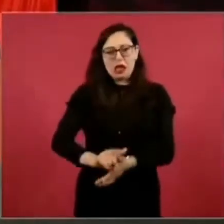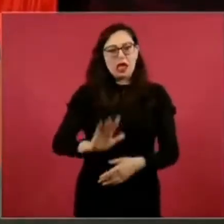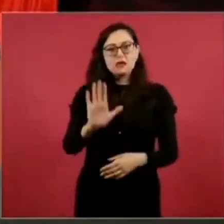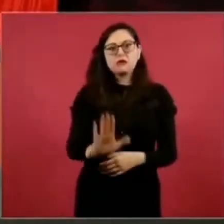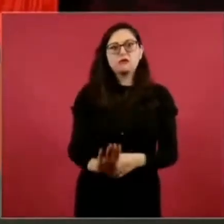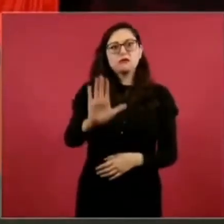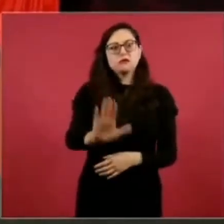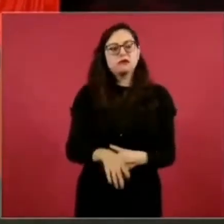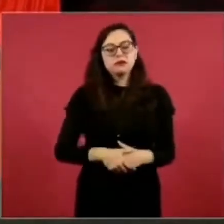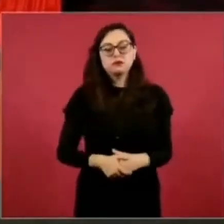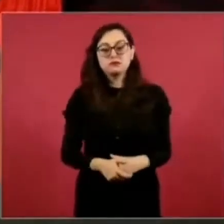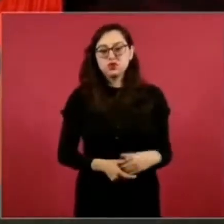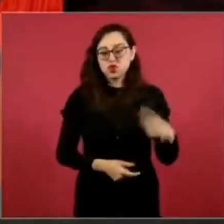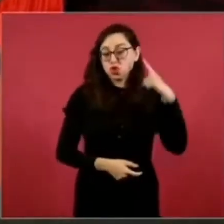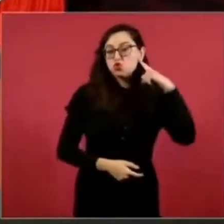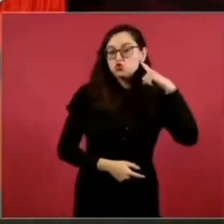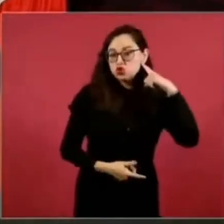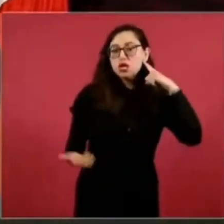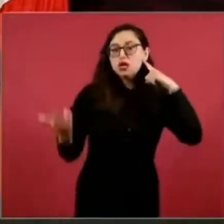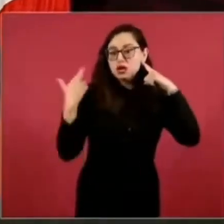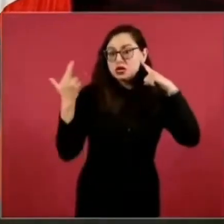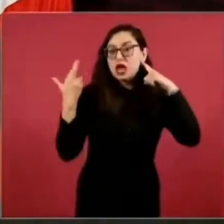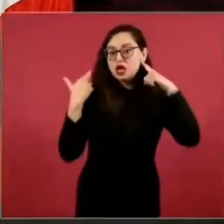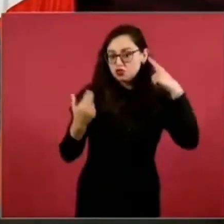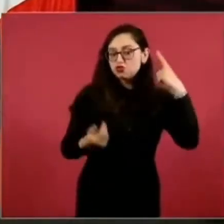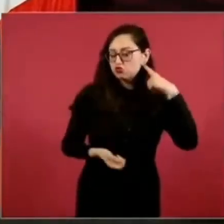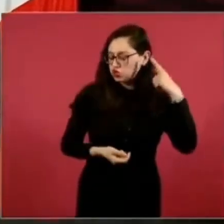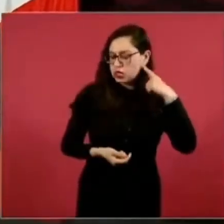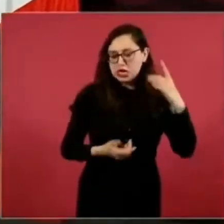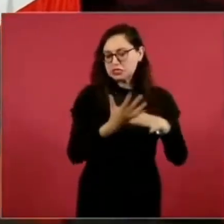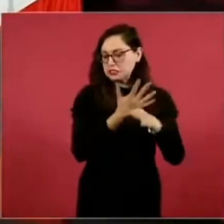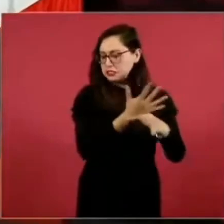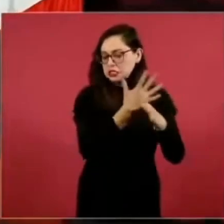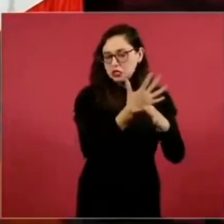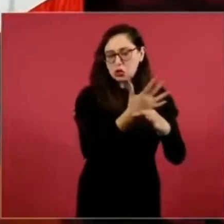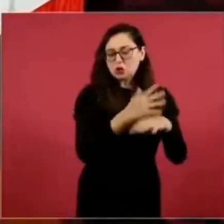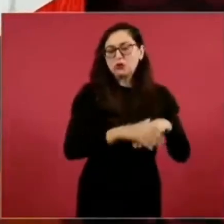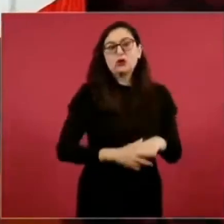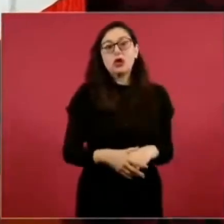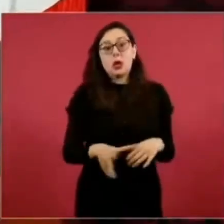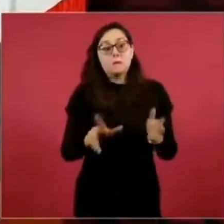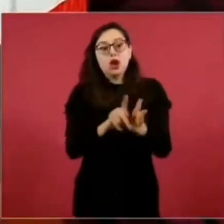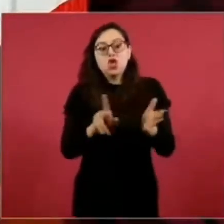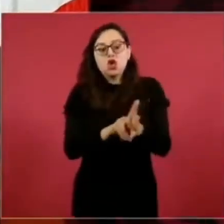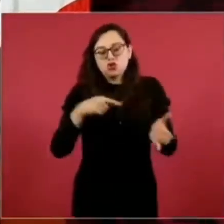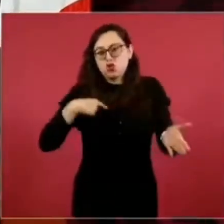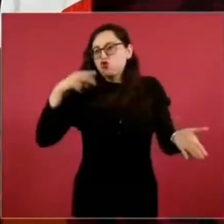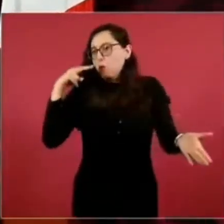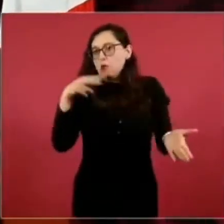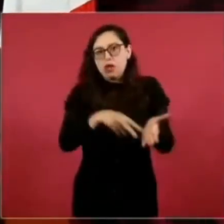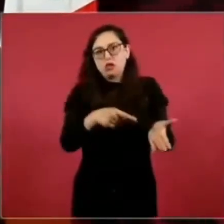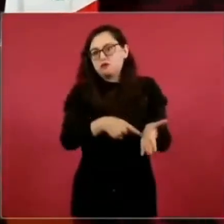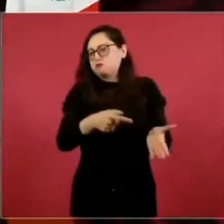lo dijo fulano de tal Ya salió en el